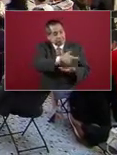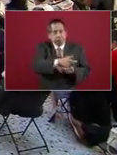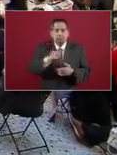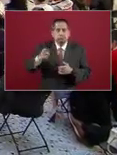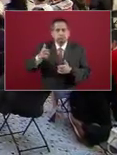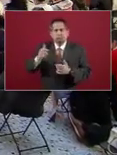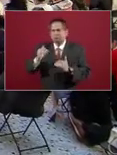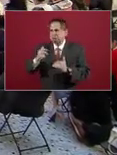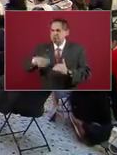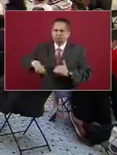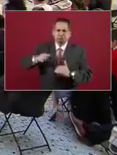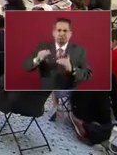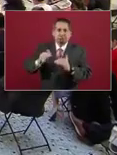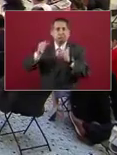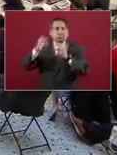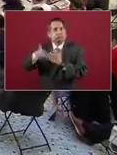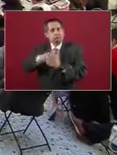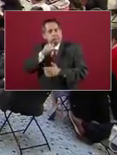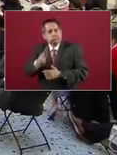era